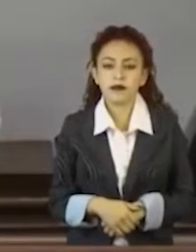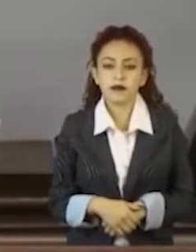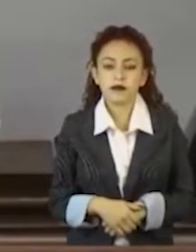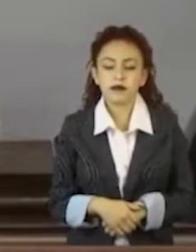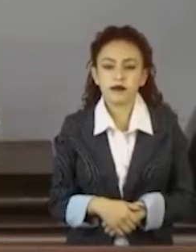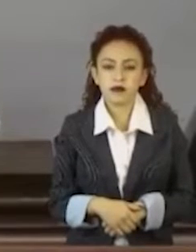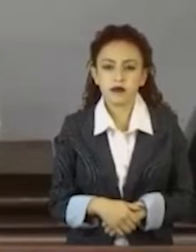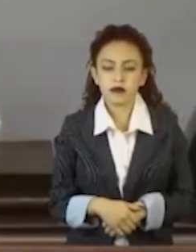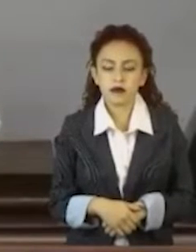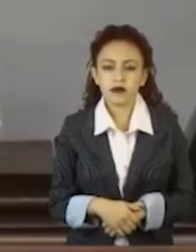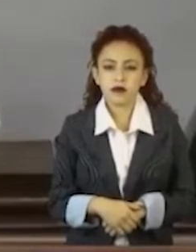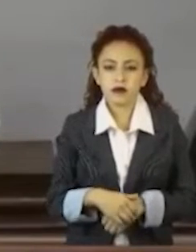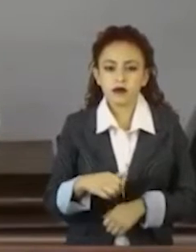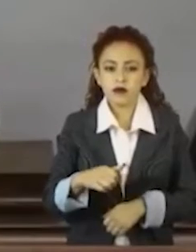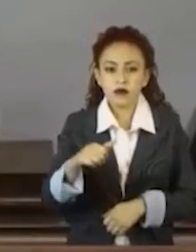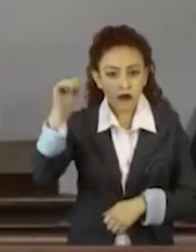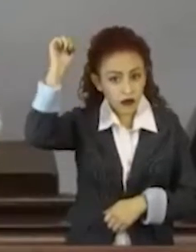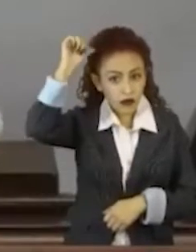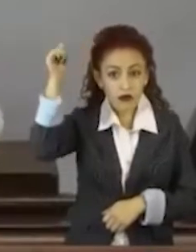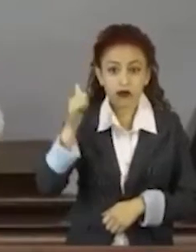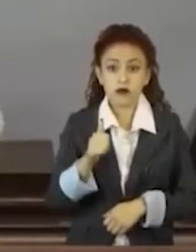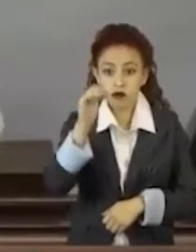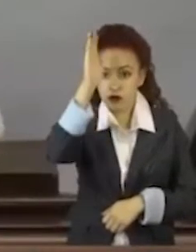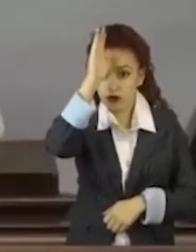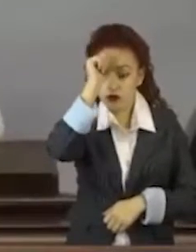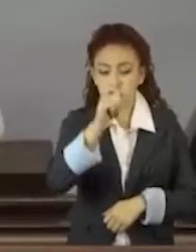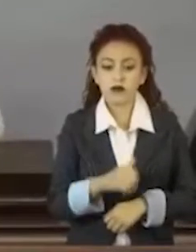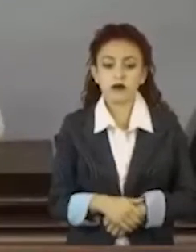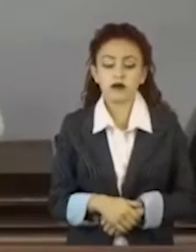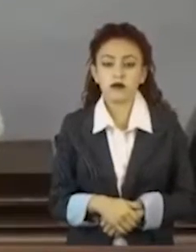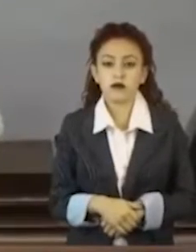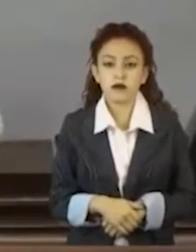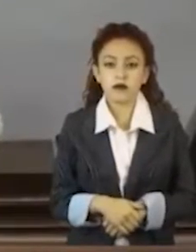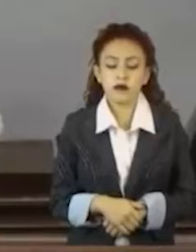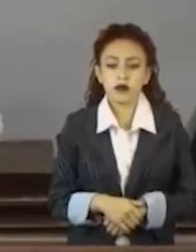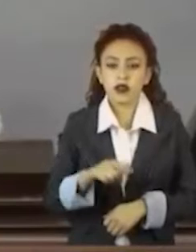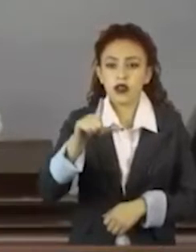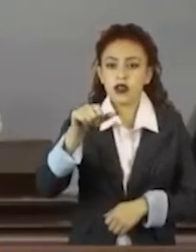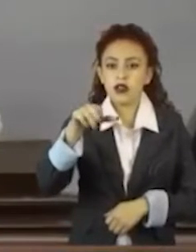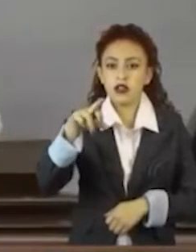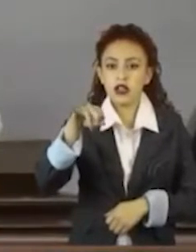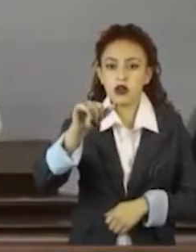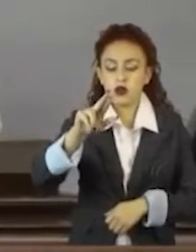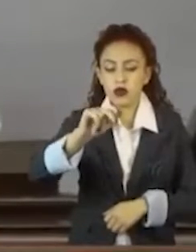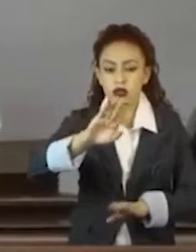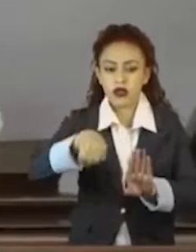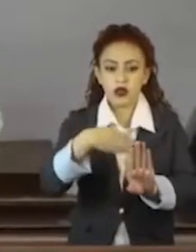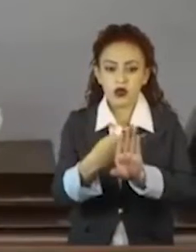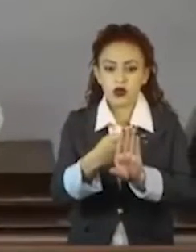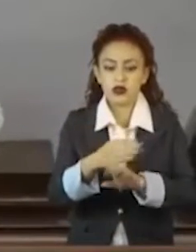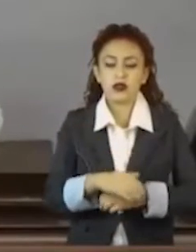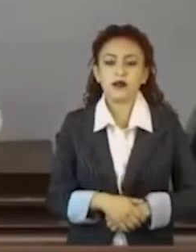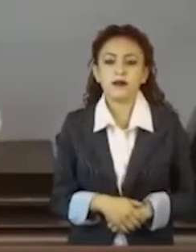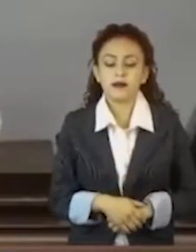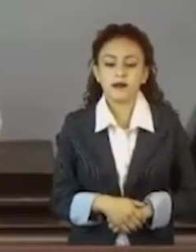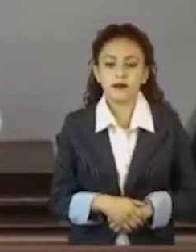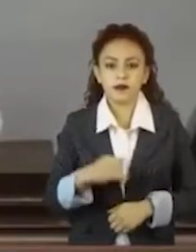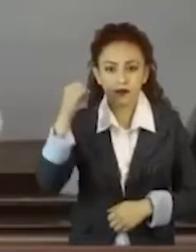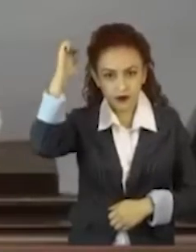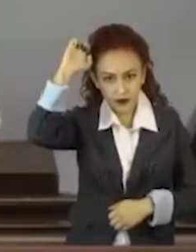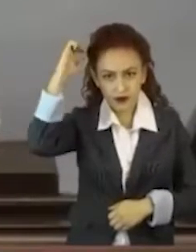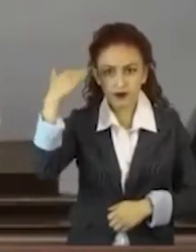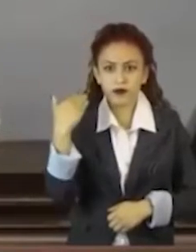Franco Carrizales Anabet, a favor. Pantoja Abascal Laura Ivón, en contra.